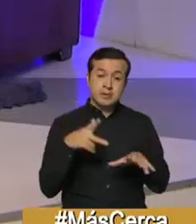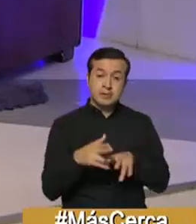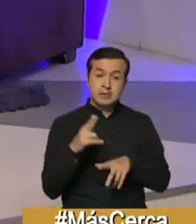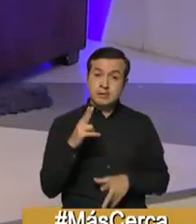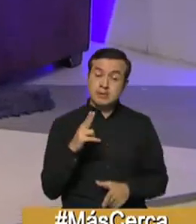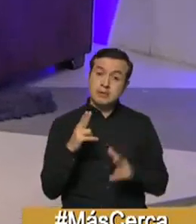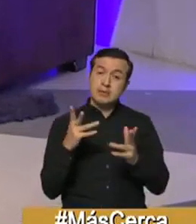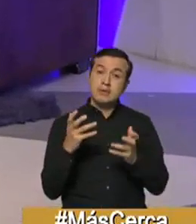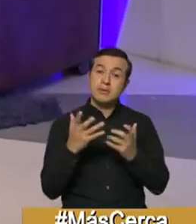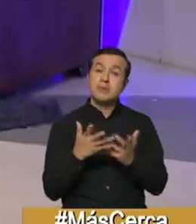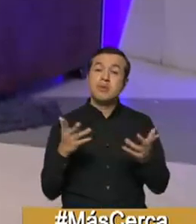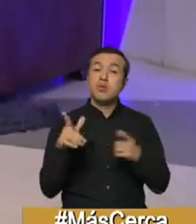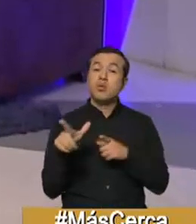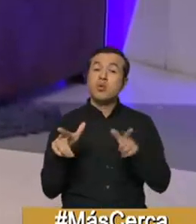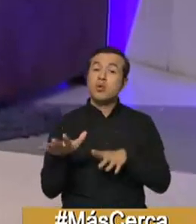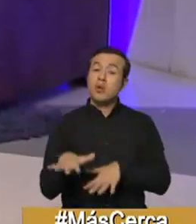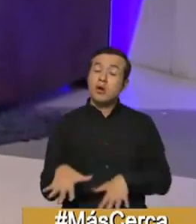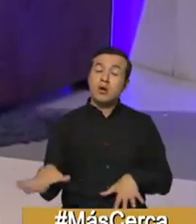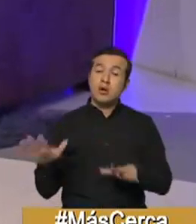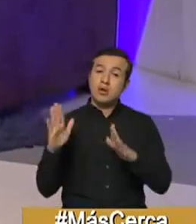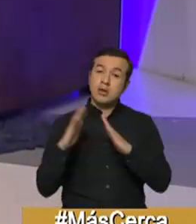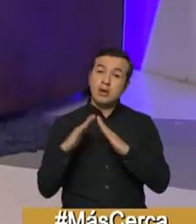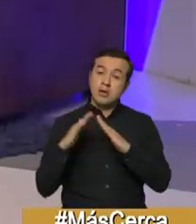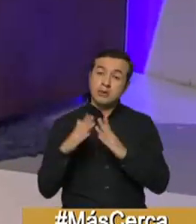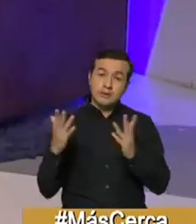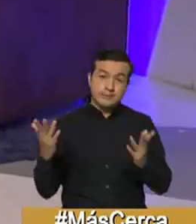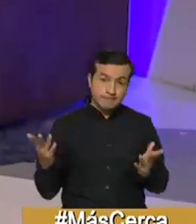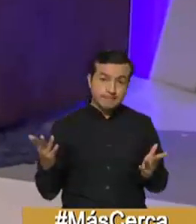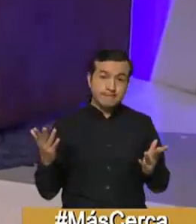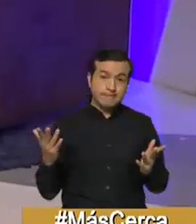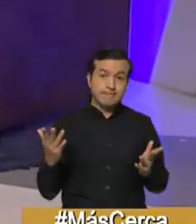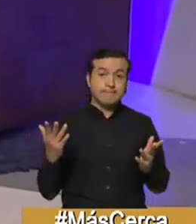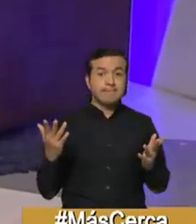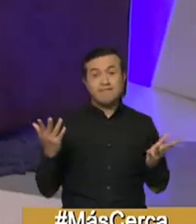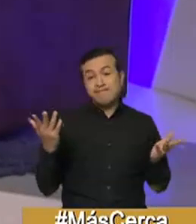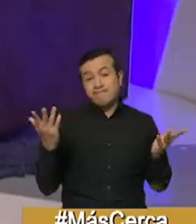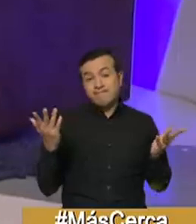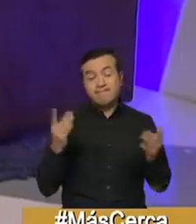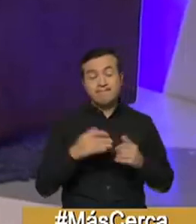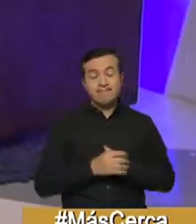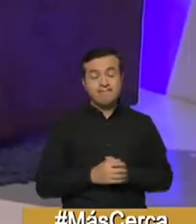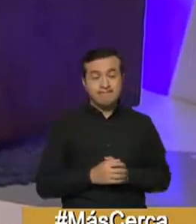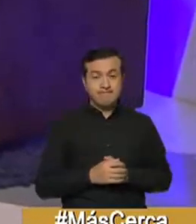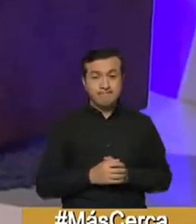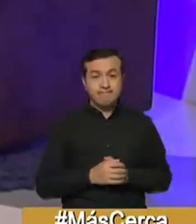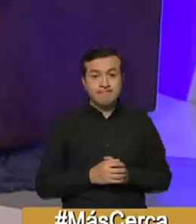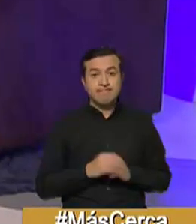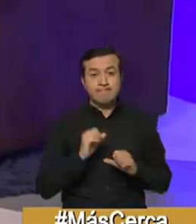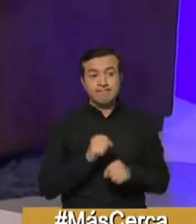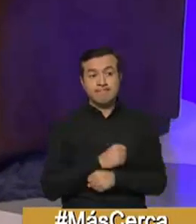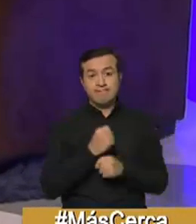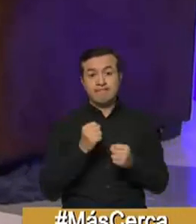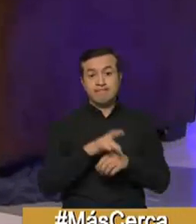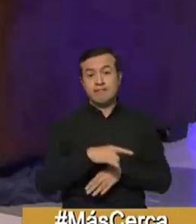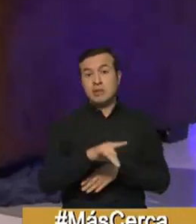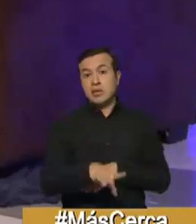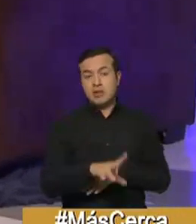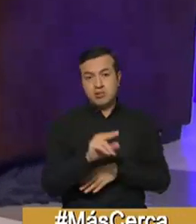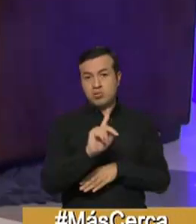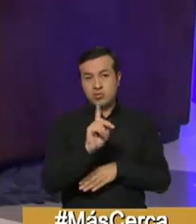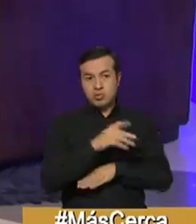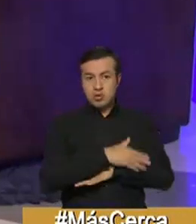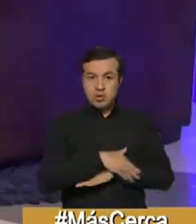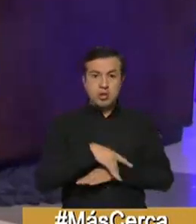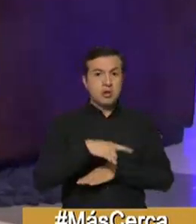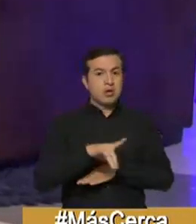y tratar de buscarles un hogar. No hay de otra con eso. Porque tampoco los vamos a abandonar otra vez, claro, en la